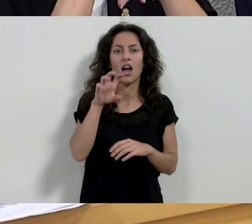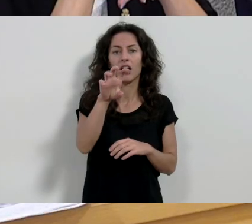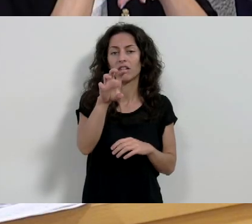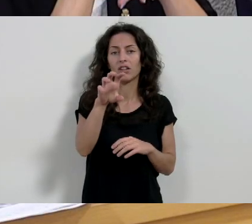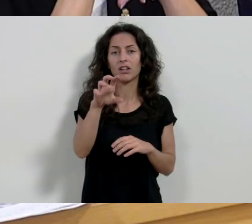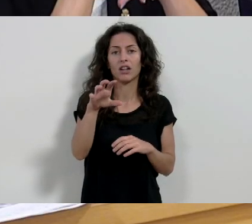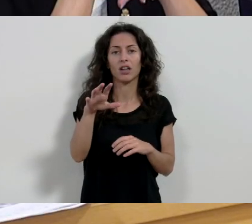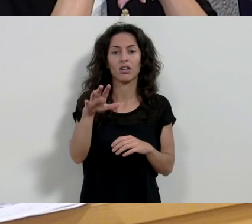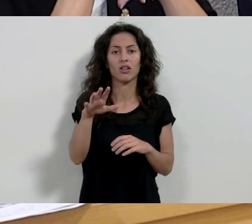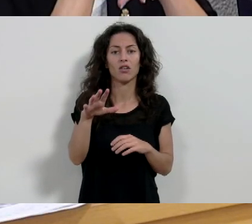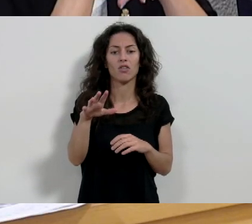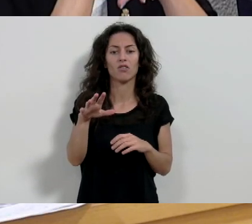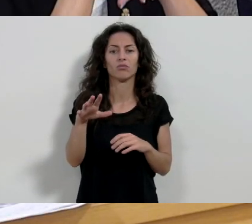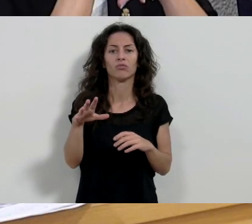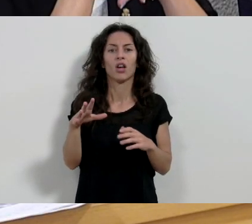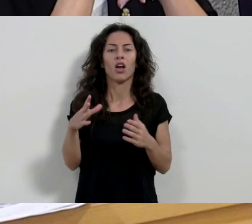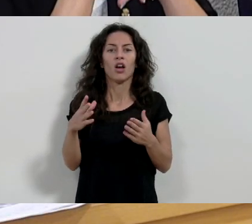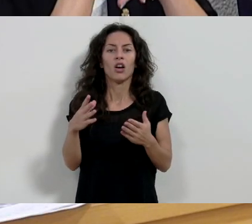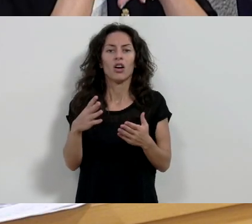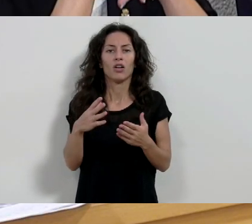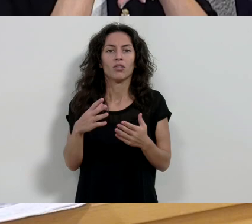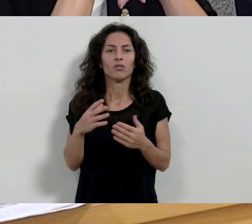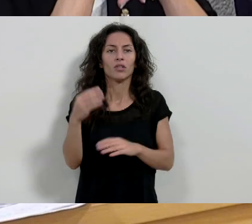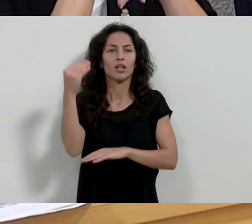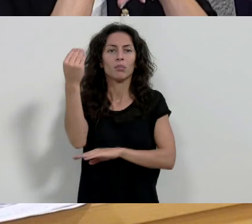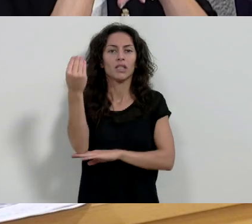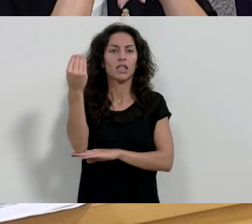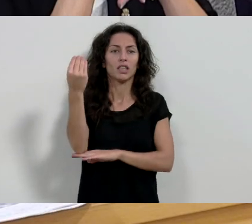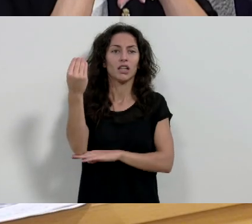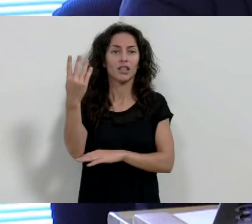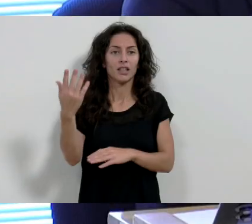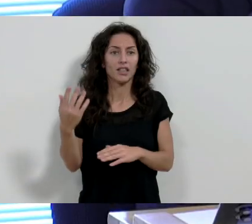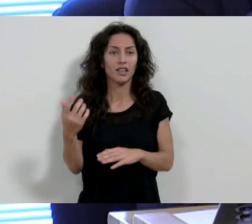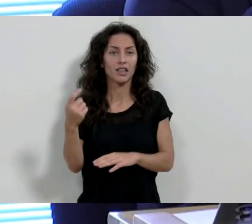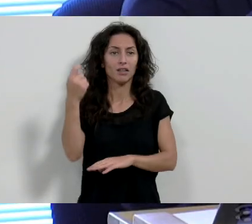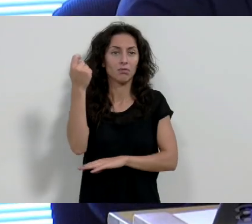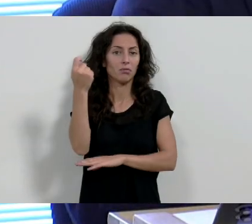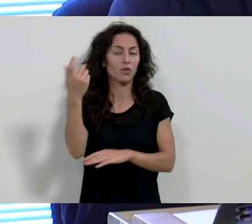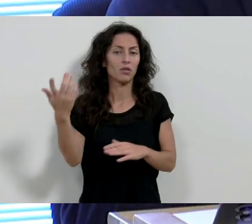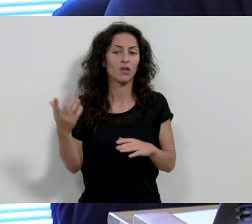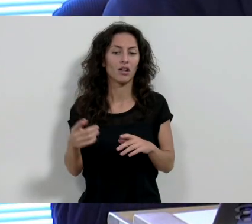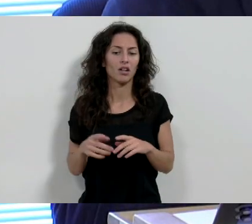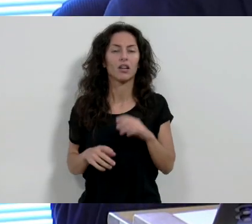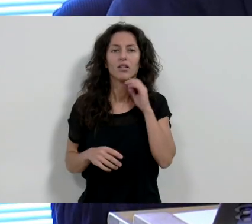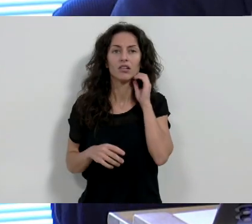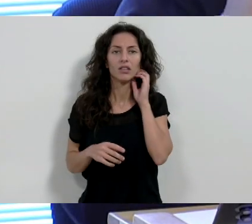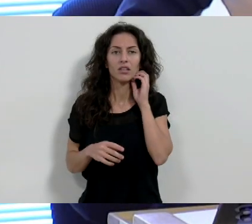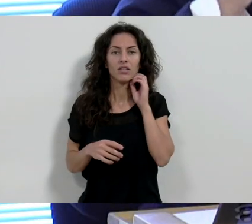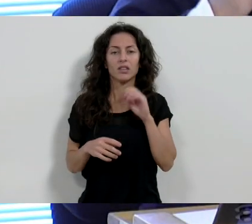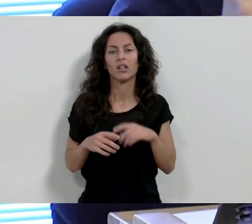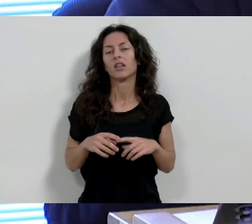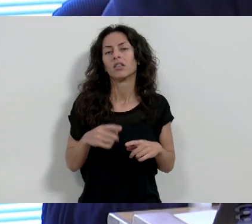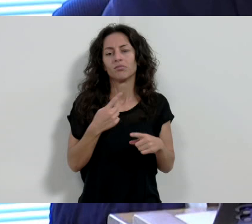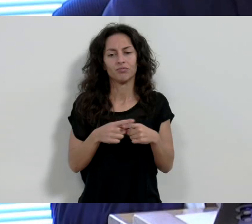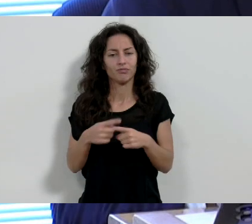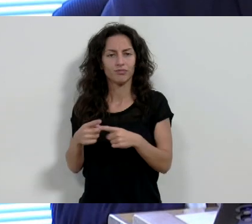vídeo diciendo que las fiestas del Pardillo, porque Ciudad Real, son lo primero. Y a lo largo de estos enfrentamientos, pues ya incluso hemos visto